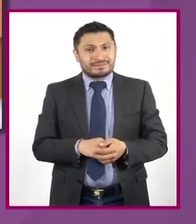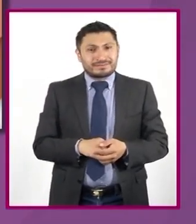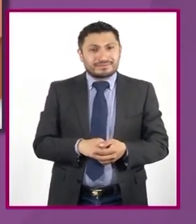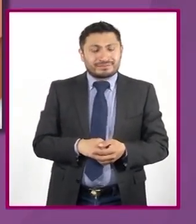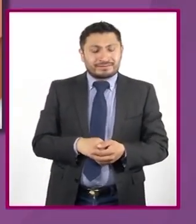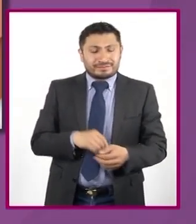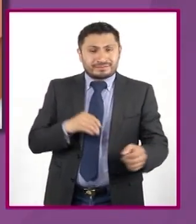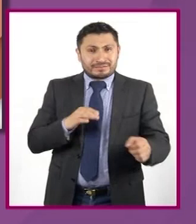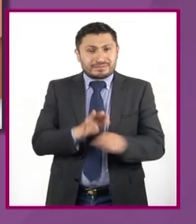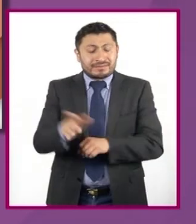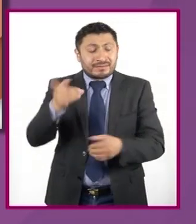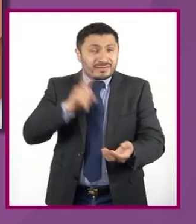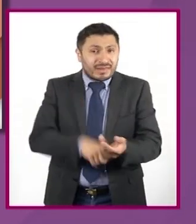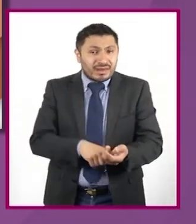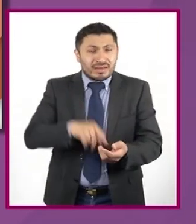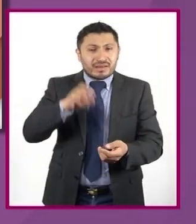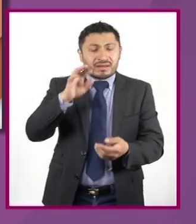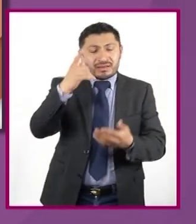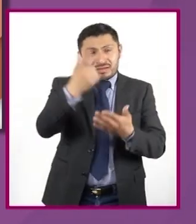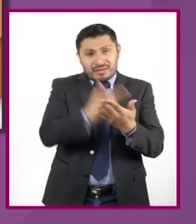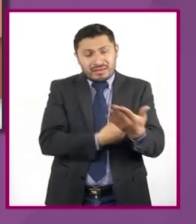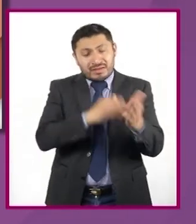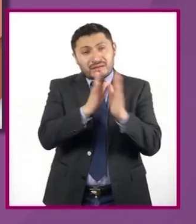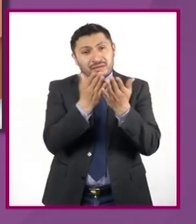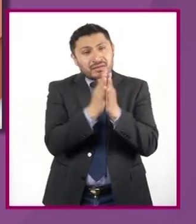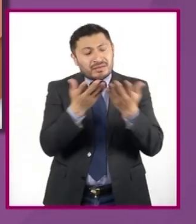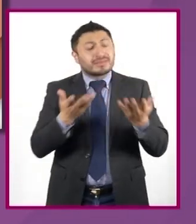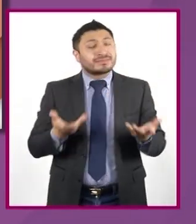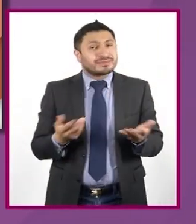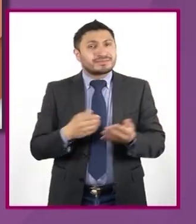¿Qué contienen las referencias bibliográficas?